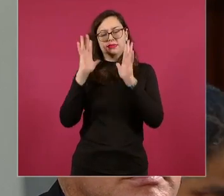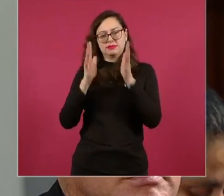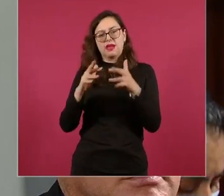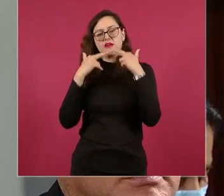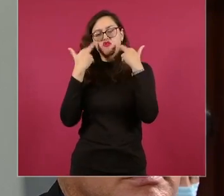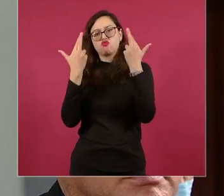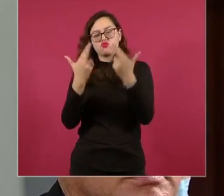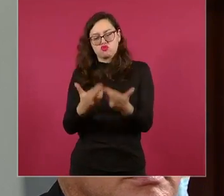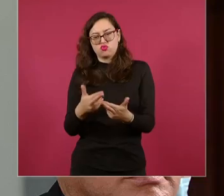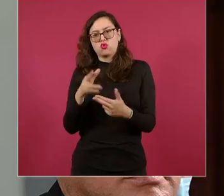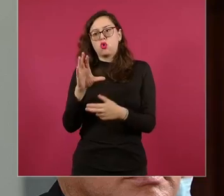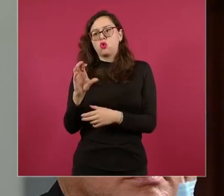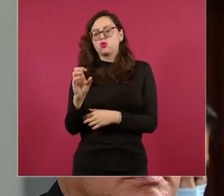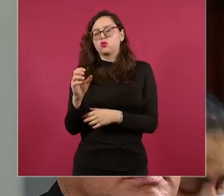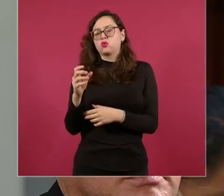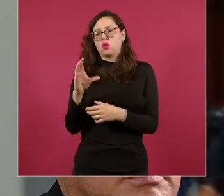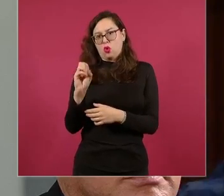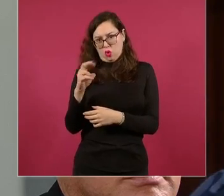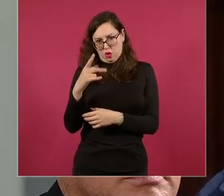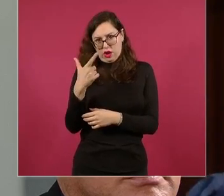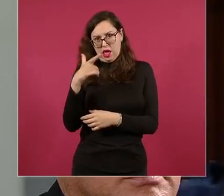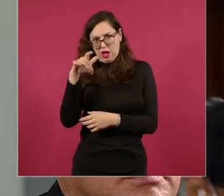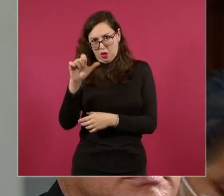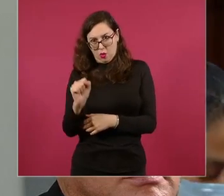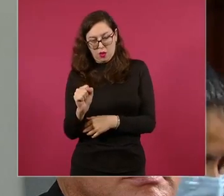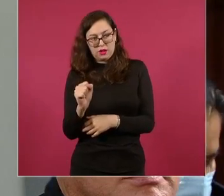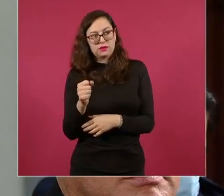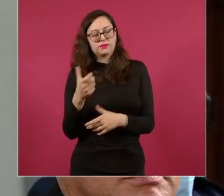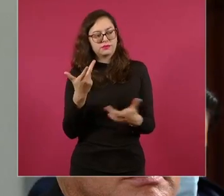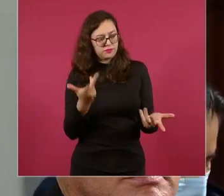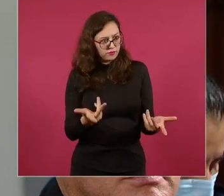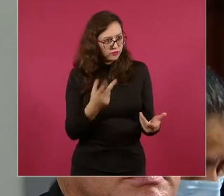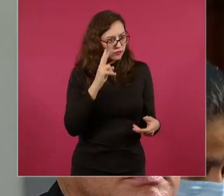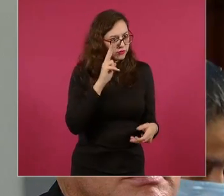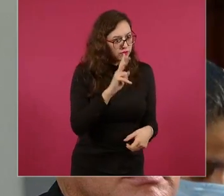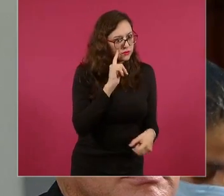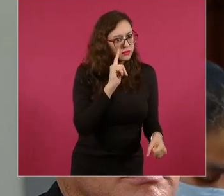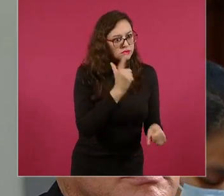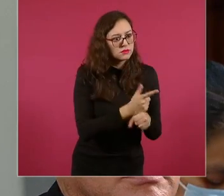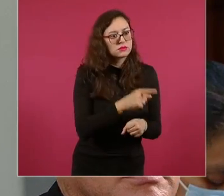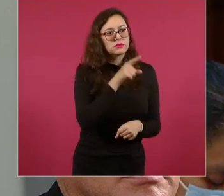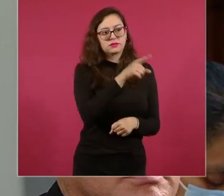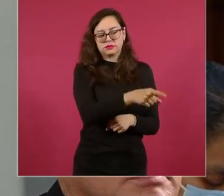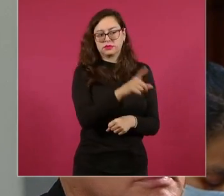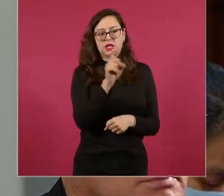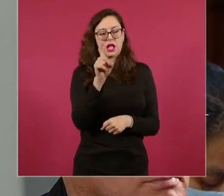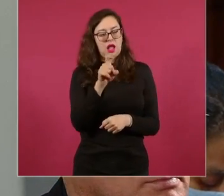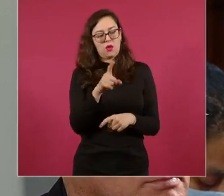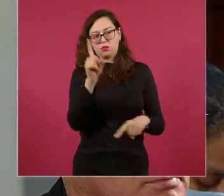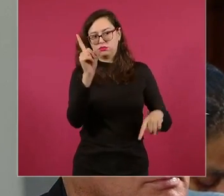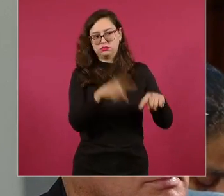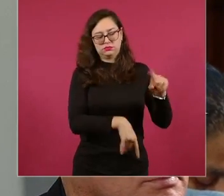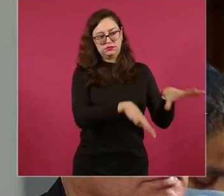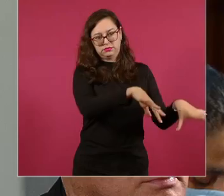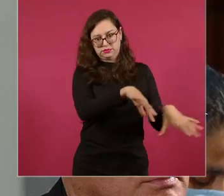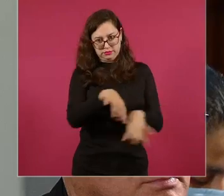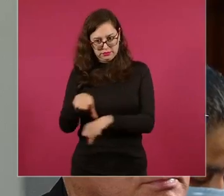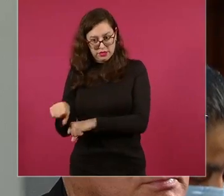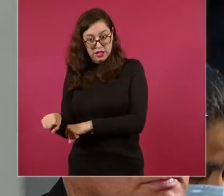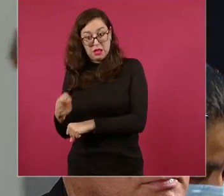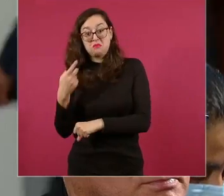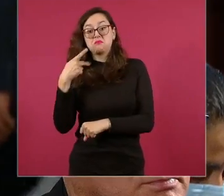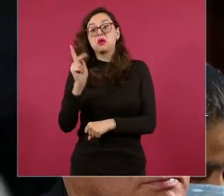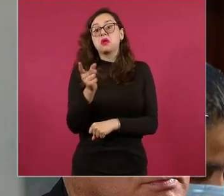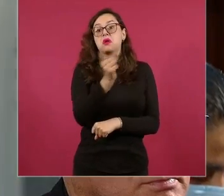clausurara el pozo del ayuntamiento y de la ex hacienda del gringo pero ahora los chinos están ya